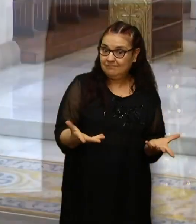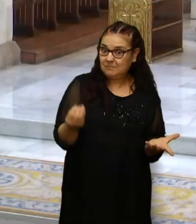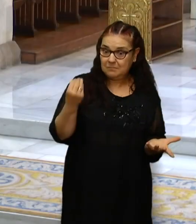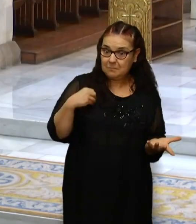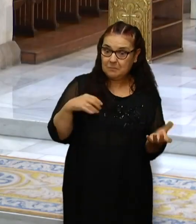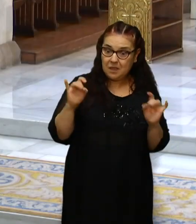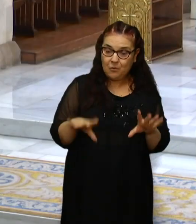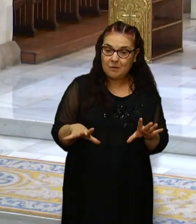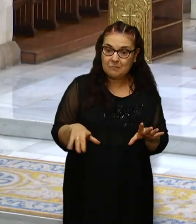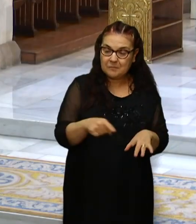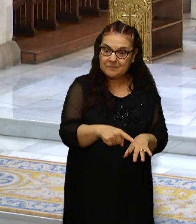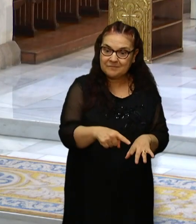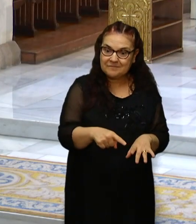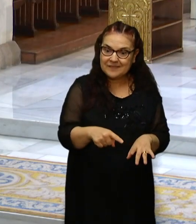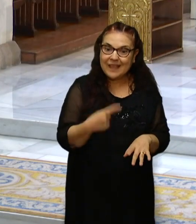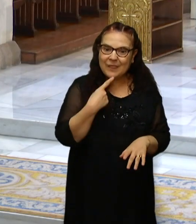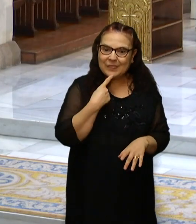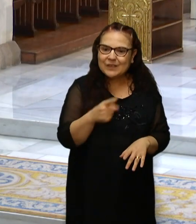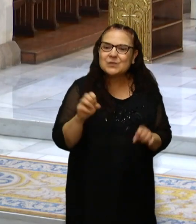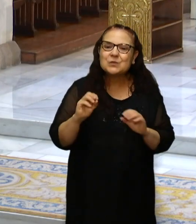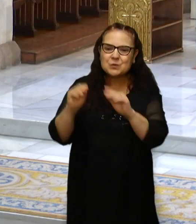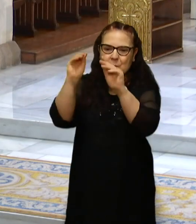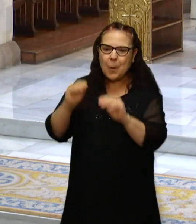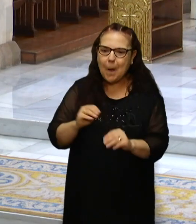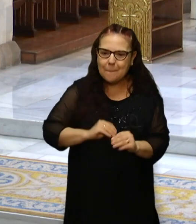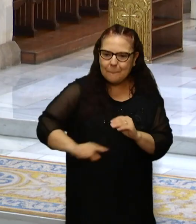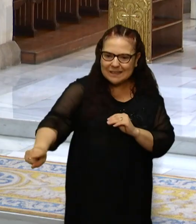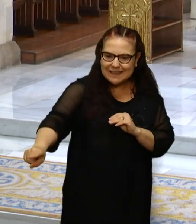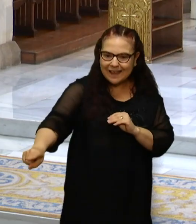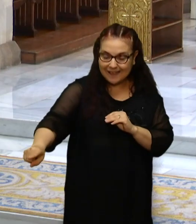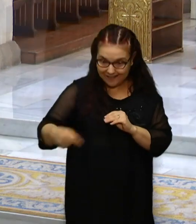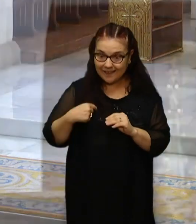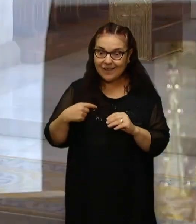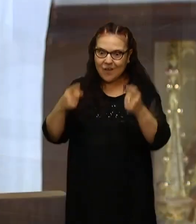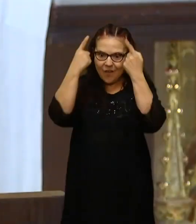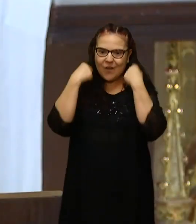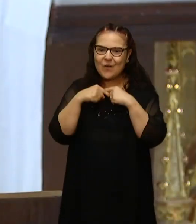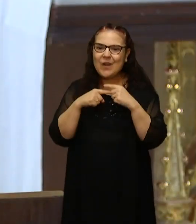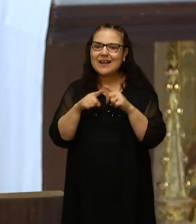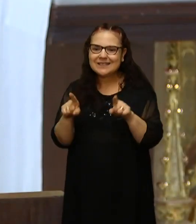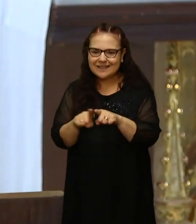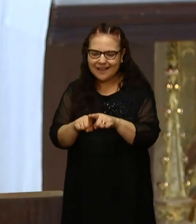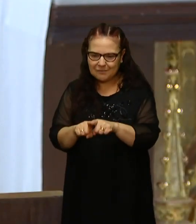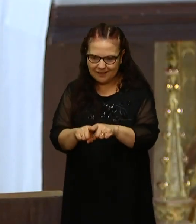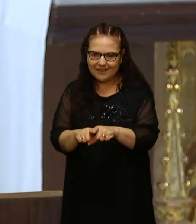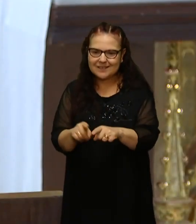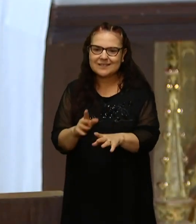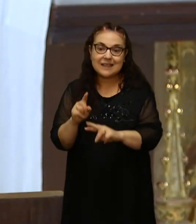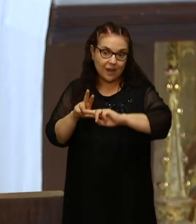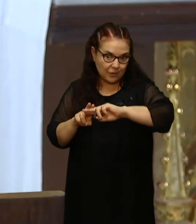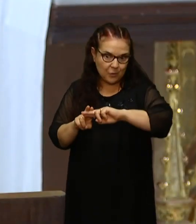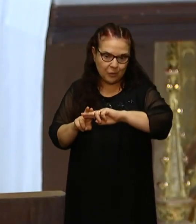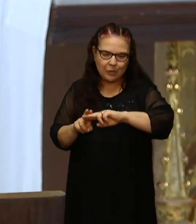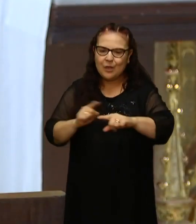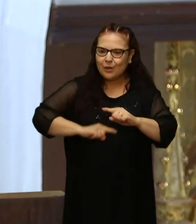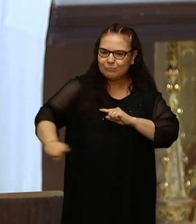Y luego ya, digamos que su mensaje con las hermanas de la Cruz, su mensaje ha prevalecido